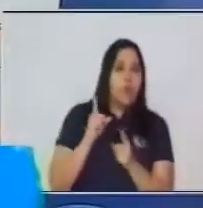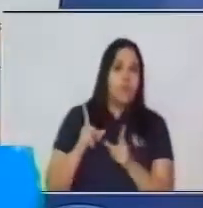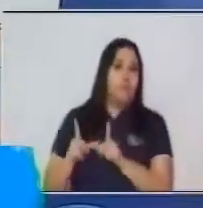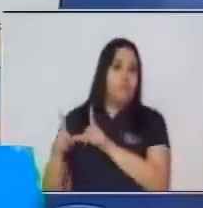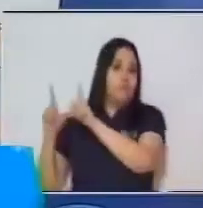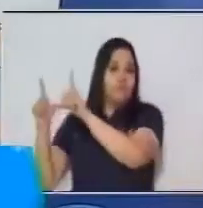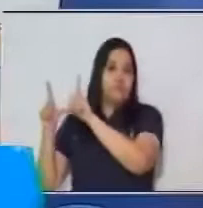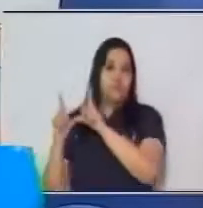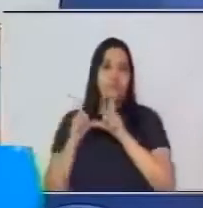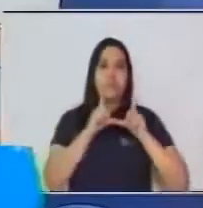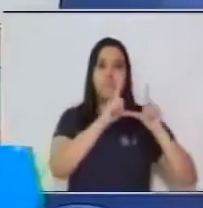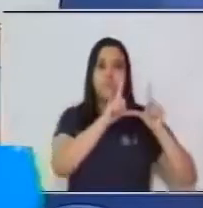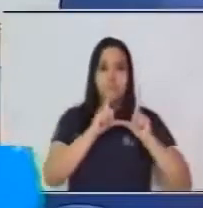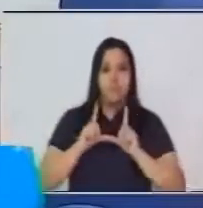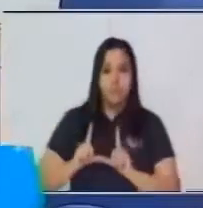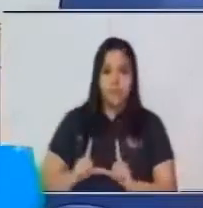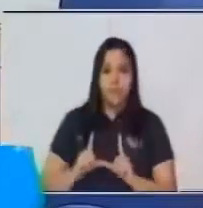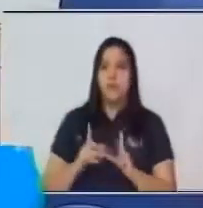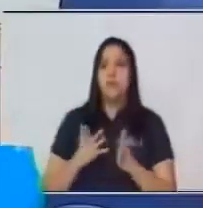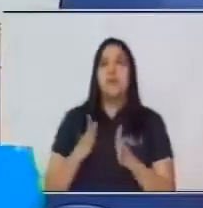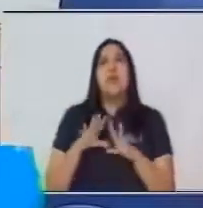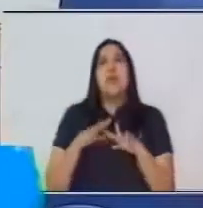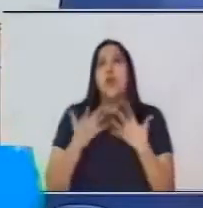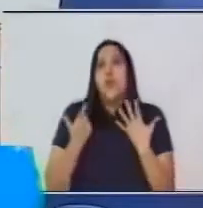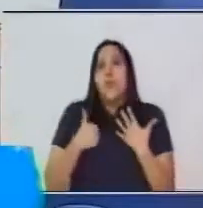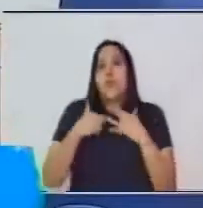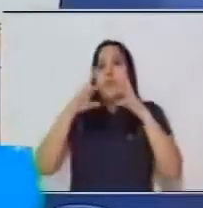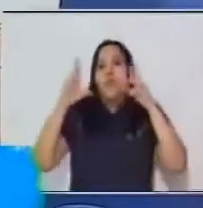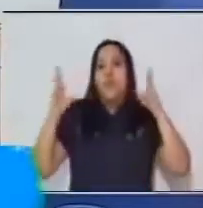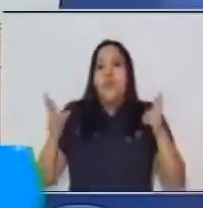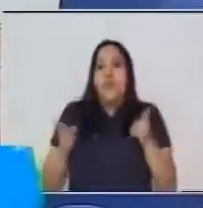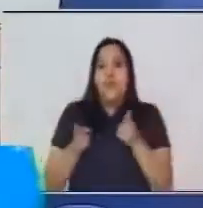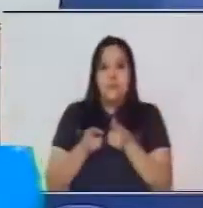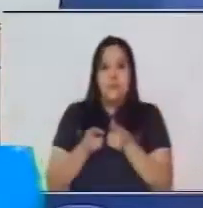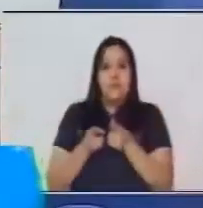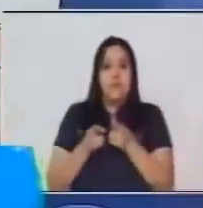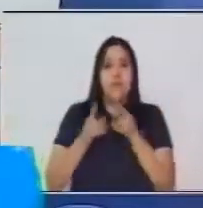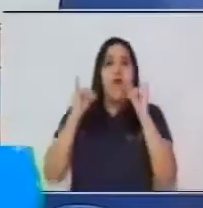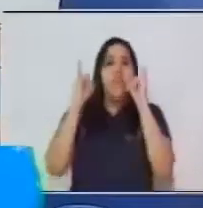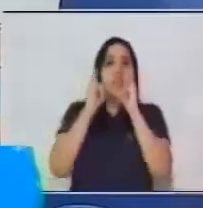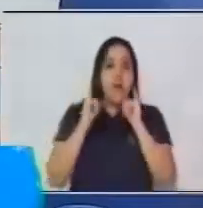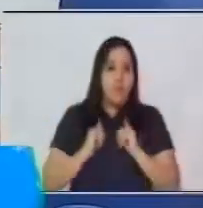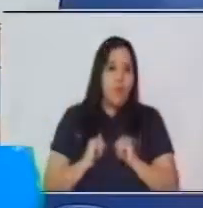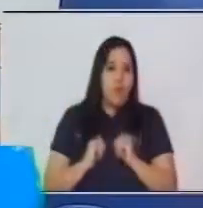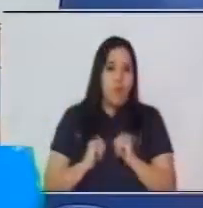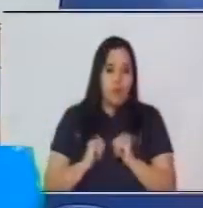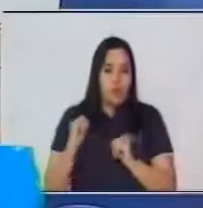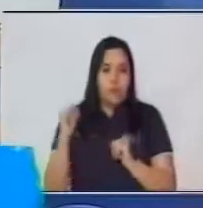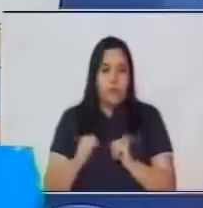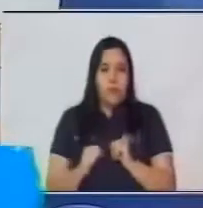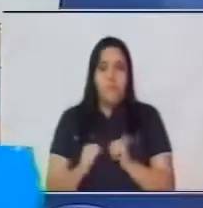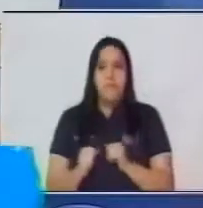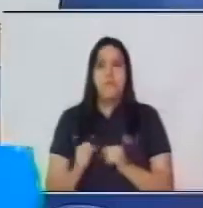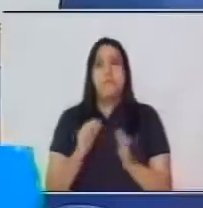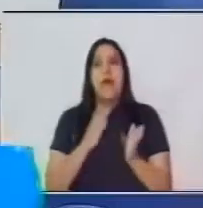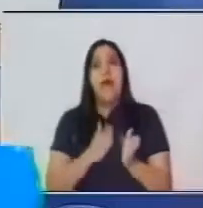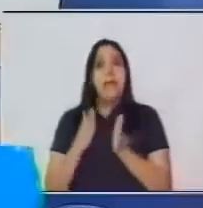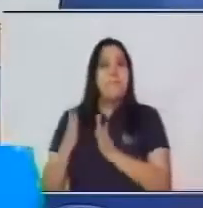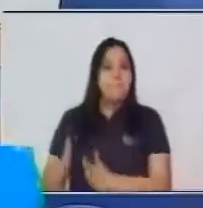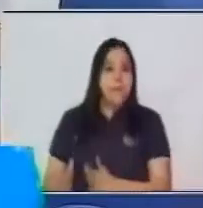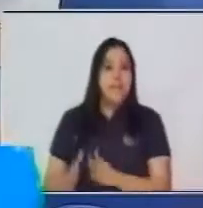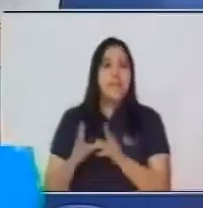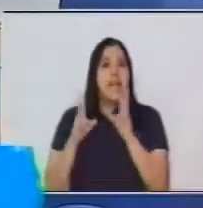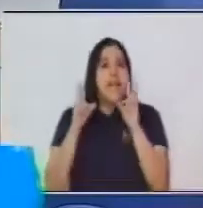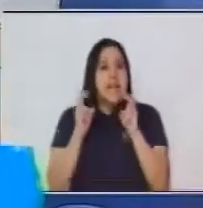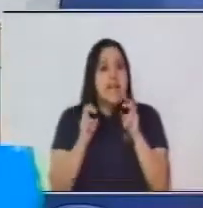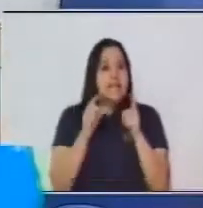cómo reducir tu historia a dibujos. Luego tenemos el texto verbal. Si